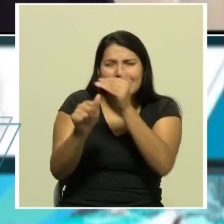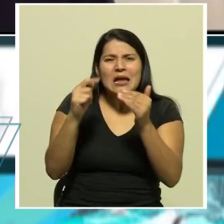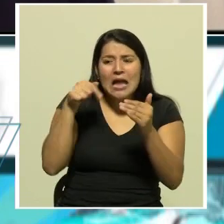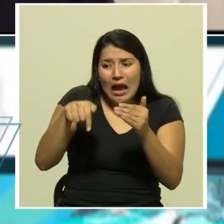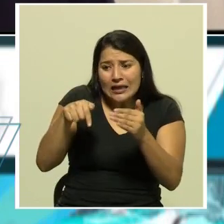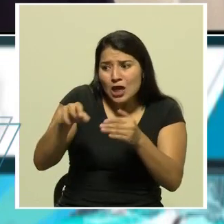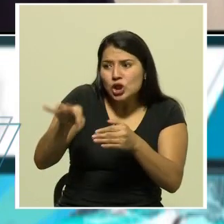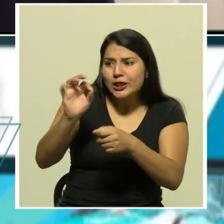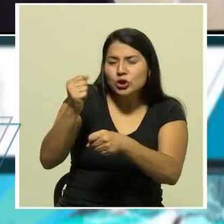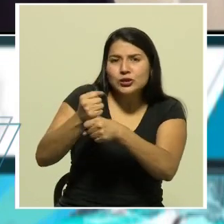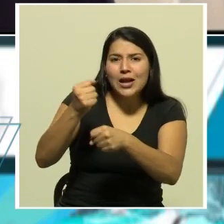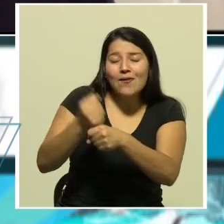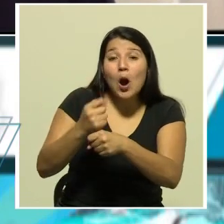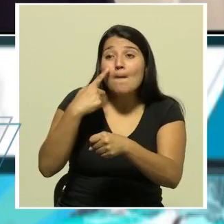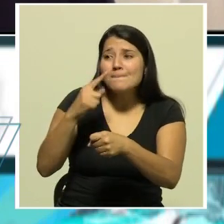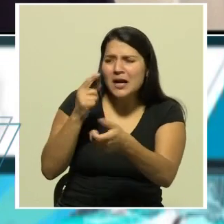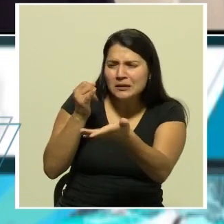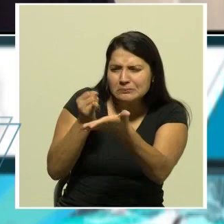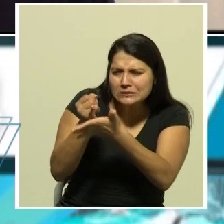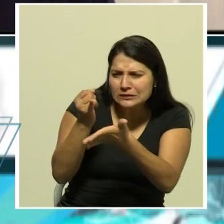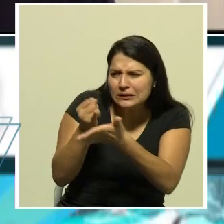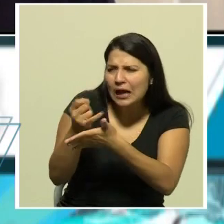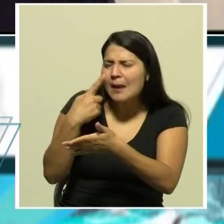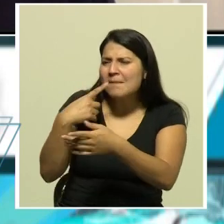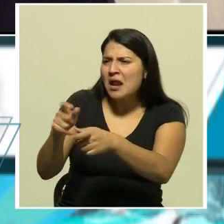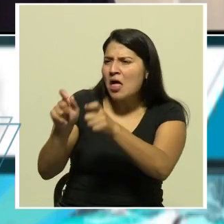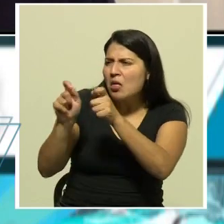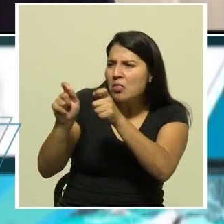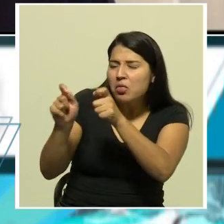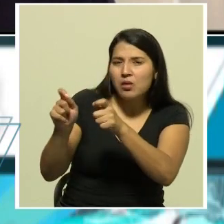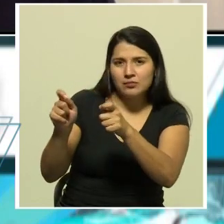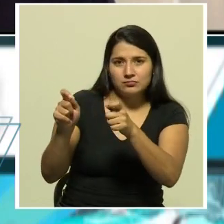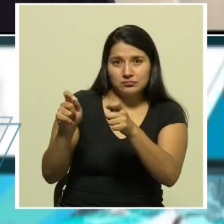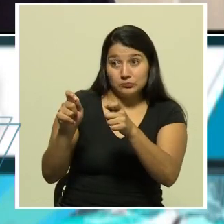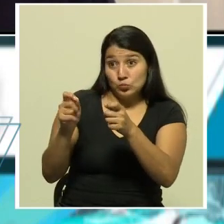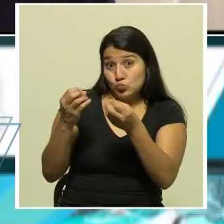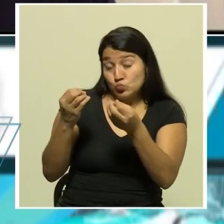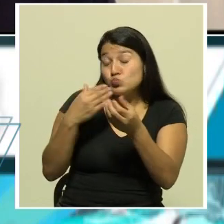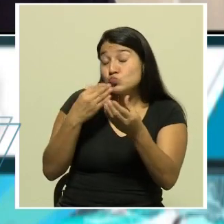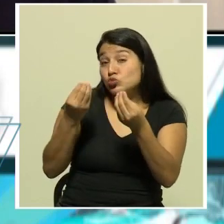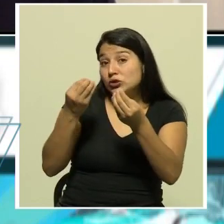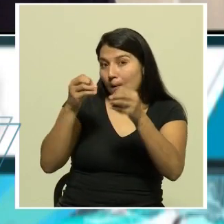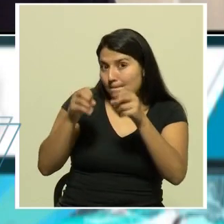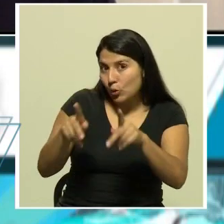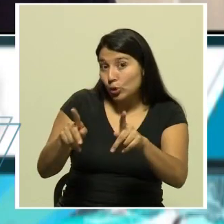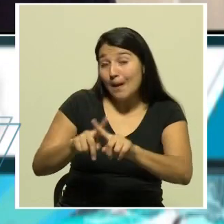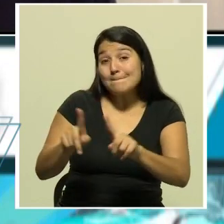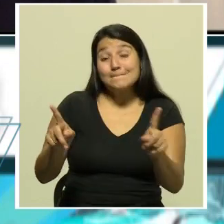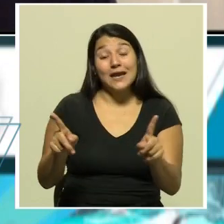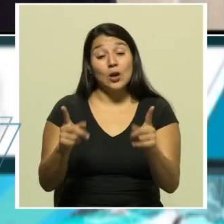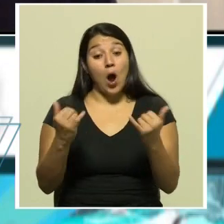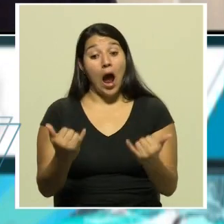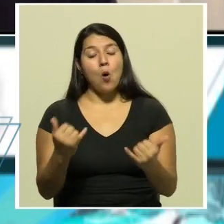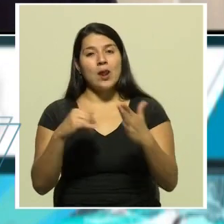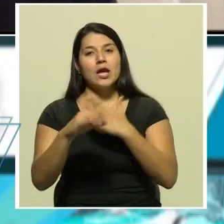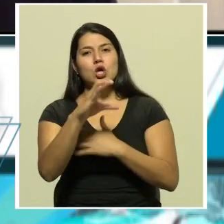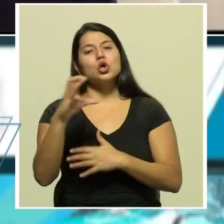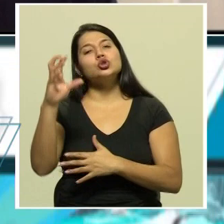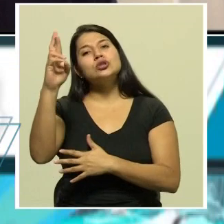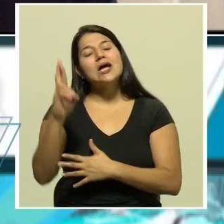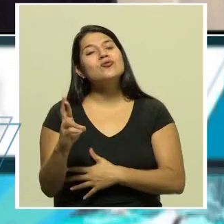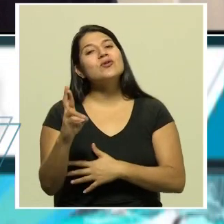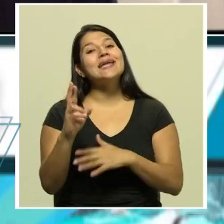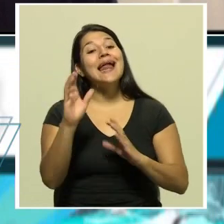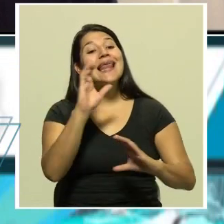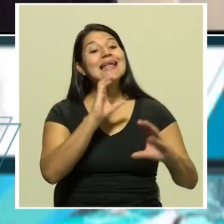docencia, muy apto. Sin embargo, hoy mismo en Costa Rica las